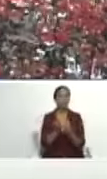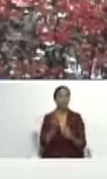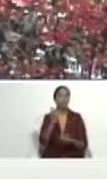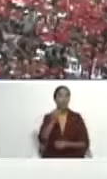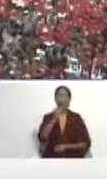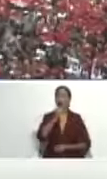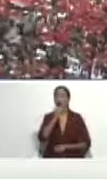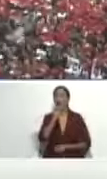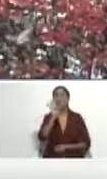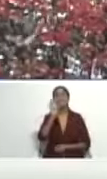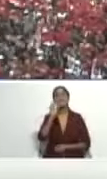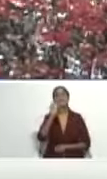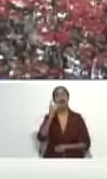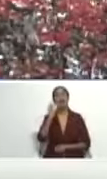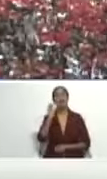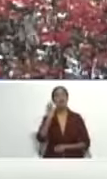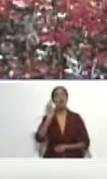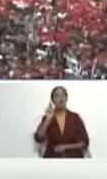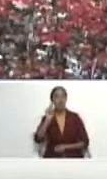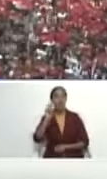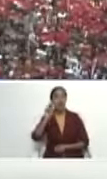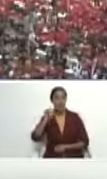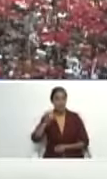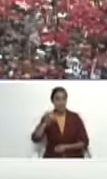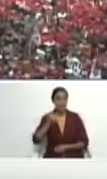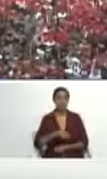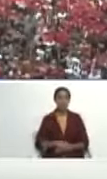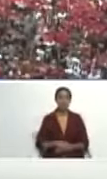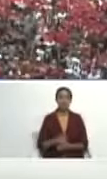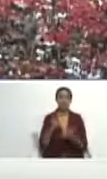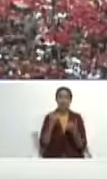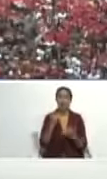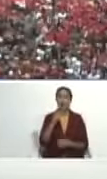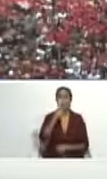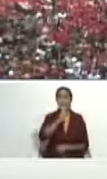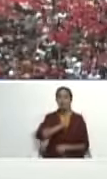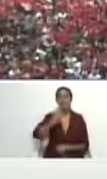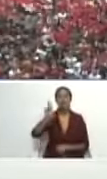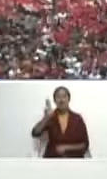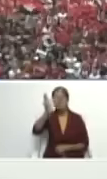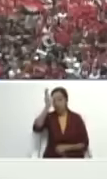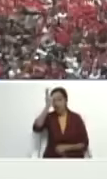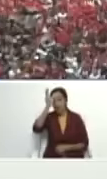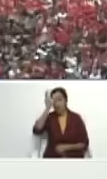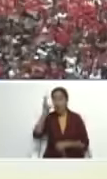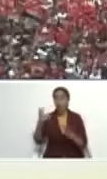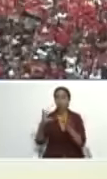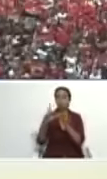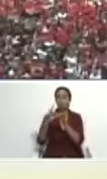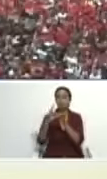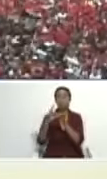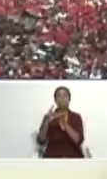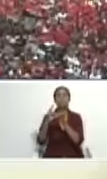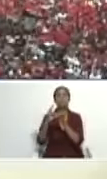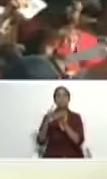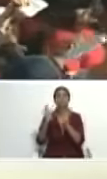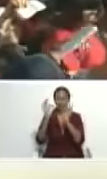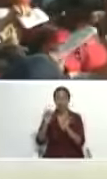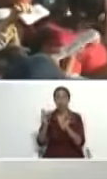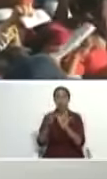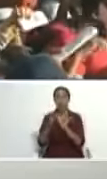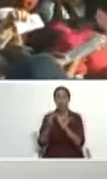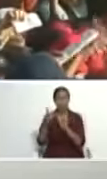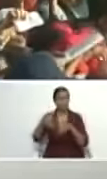Pero me dicen que tenemos conexión en vivo y directo con Coro, la mamá de las marchas, en